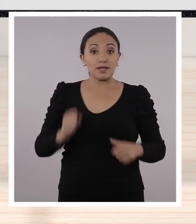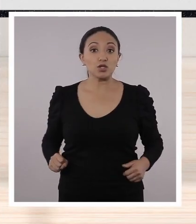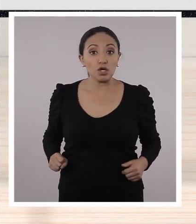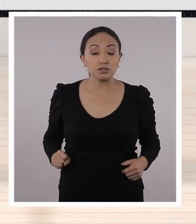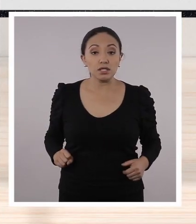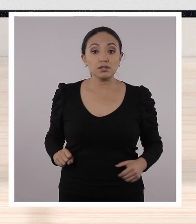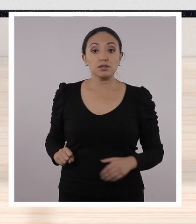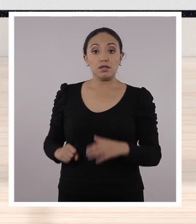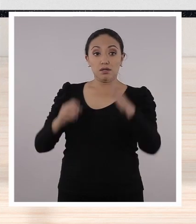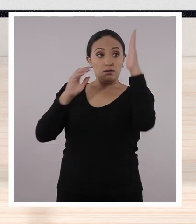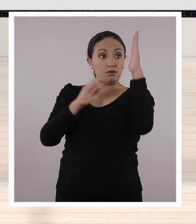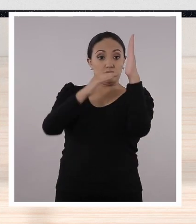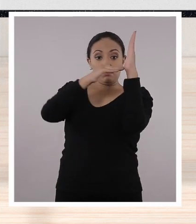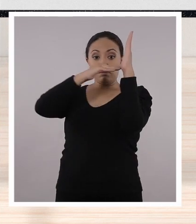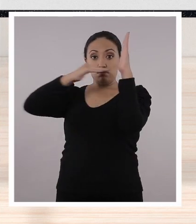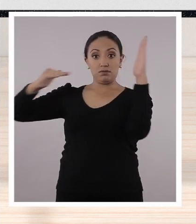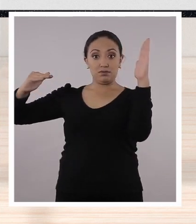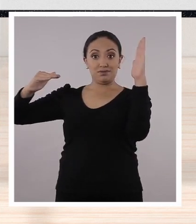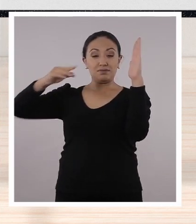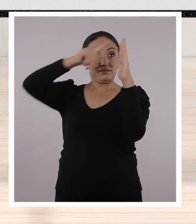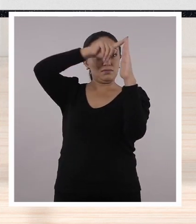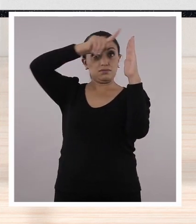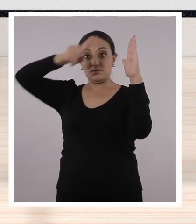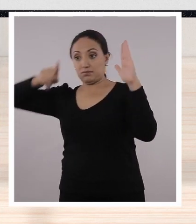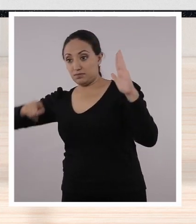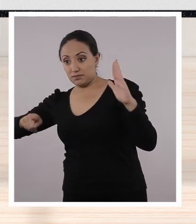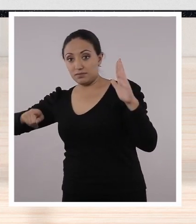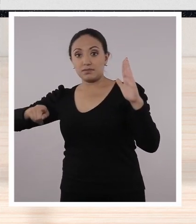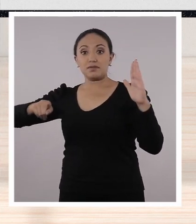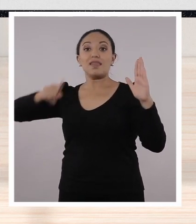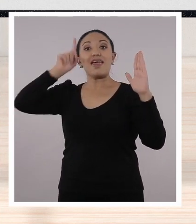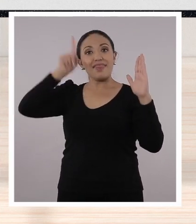Entonces, ¿sí?, la distancia real que tiene el cable sería